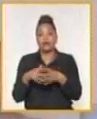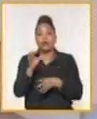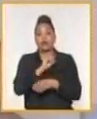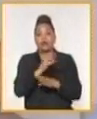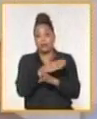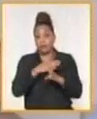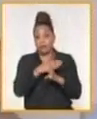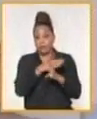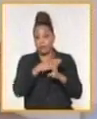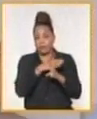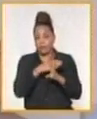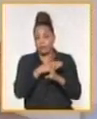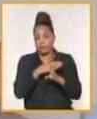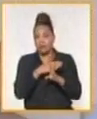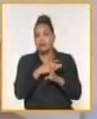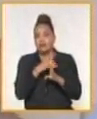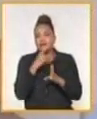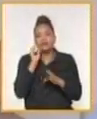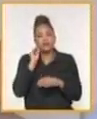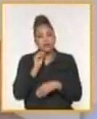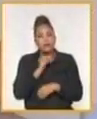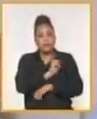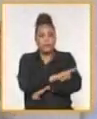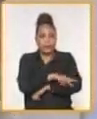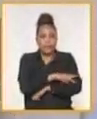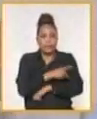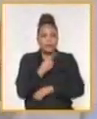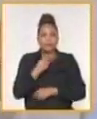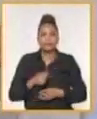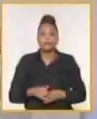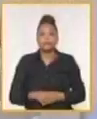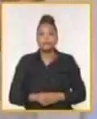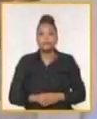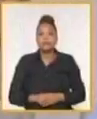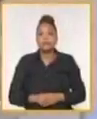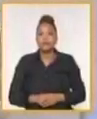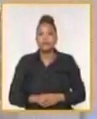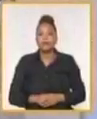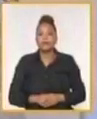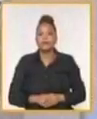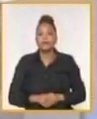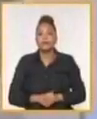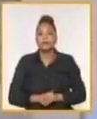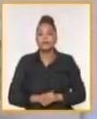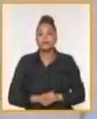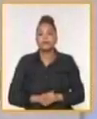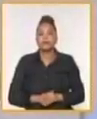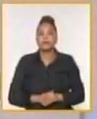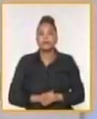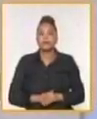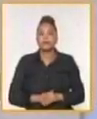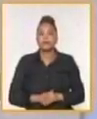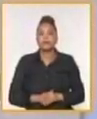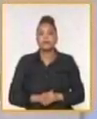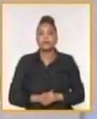Él está prácticamente condenado a muerte porque es un